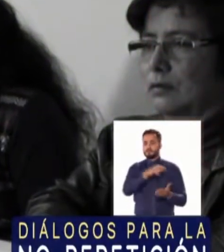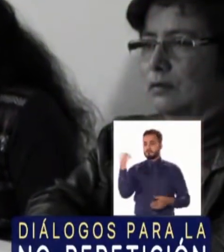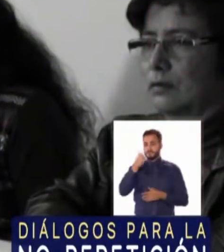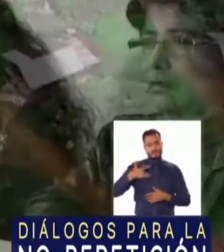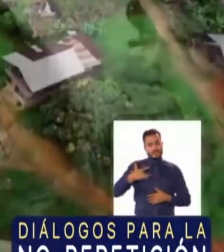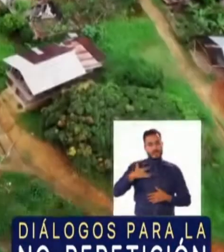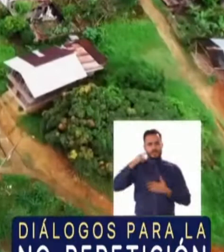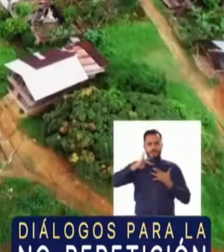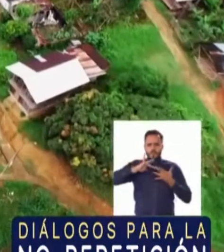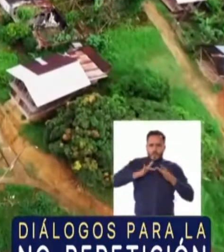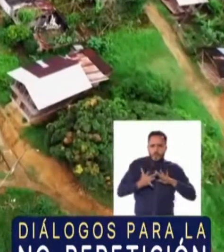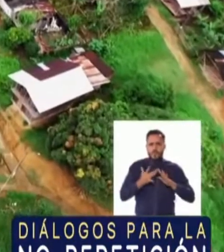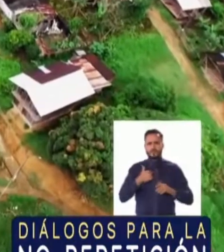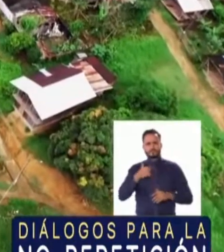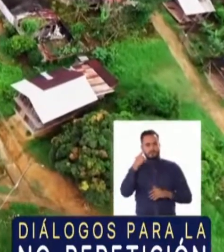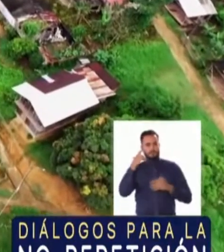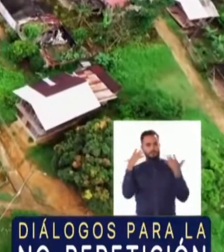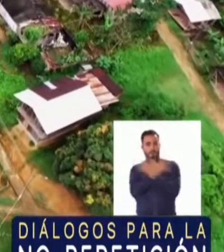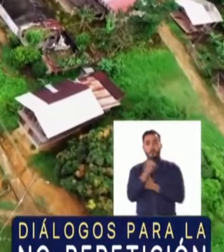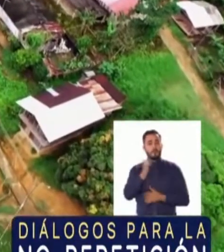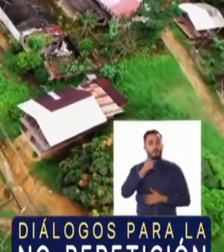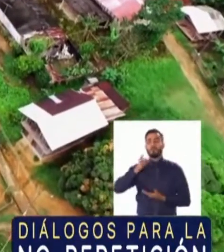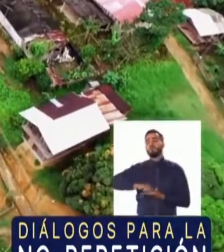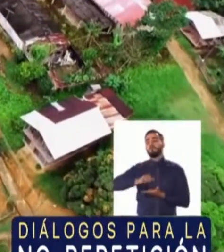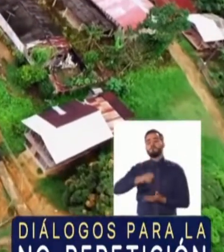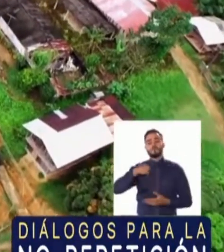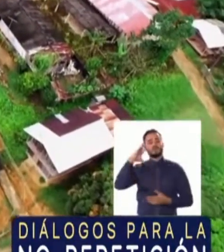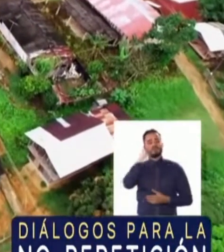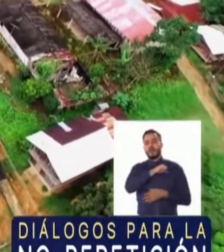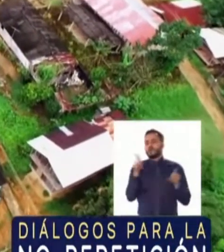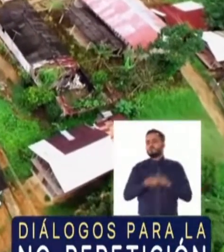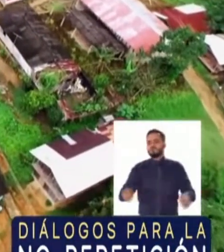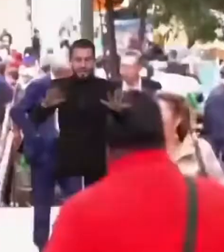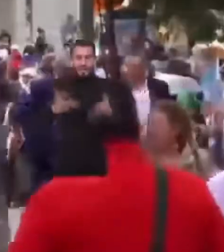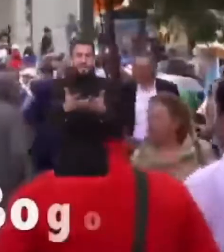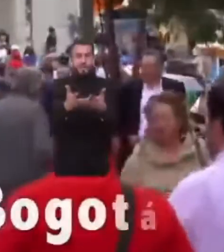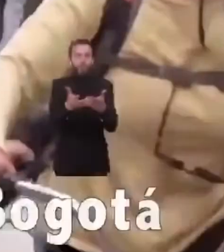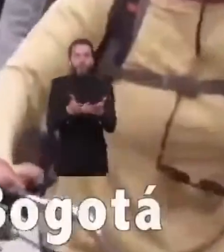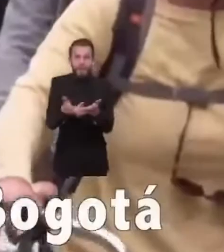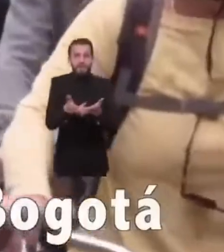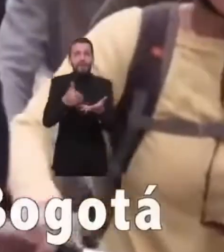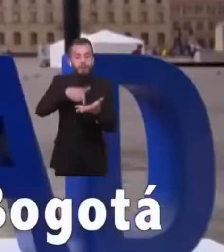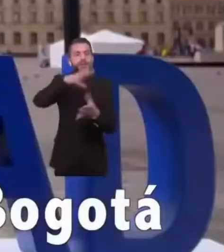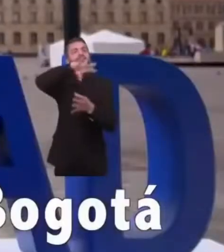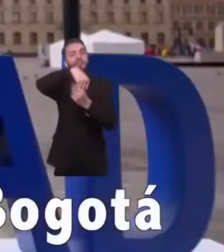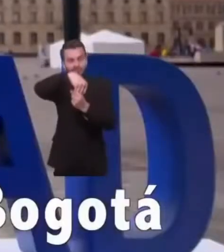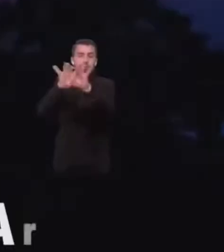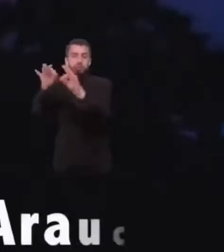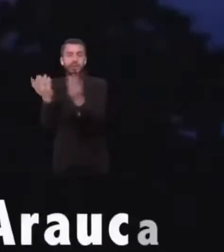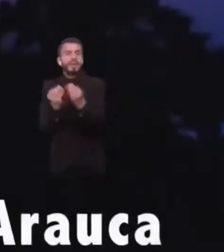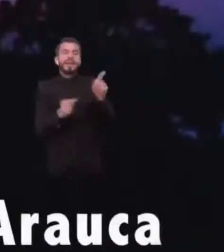Larga Vida a las Mujeres y Hombres Líderes Sociales y Defensores de Derechos Humanos, los cuales tuvieron lugar en Bogotá,